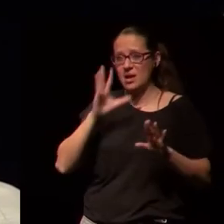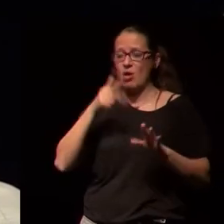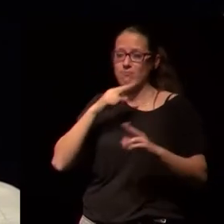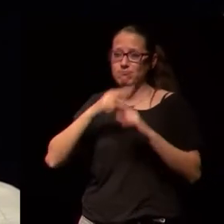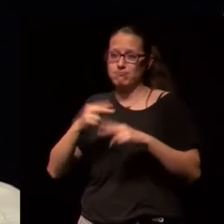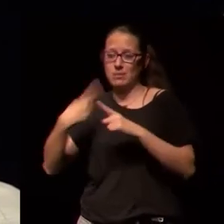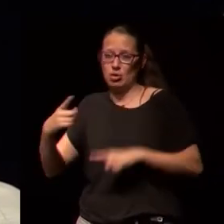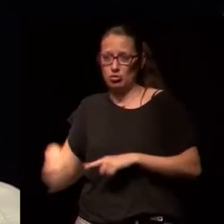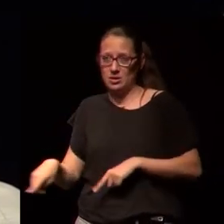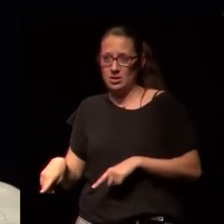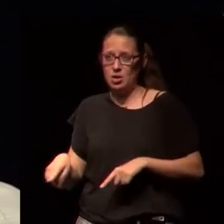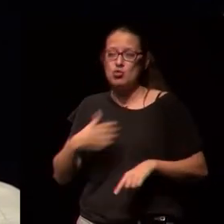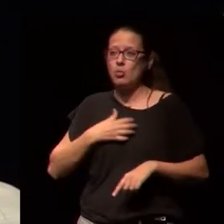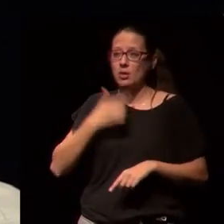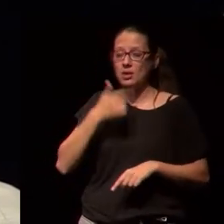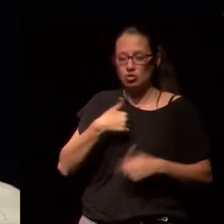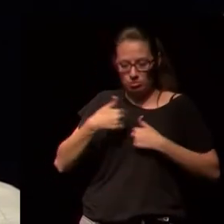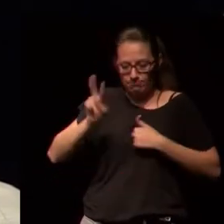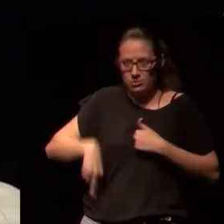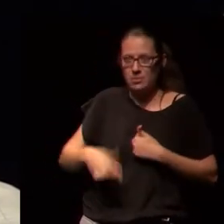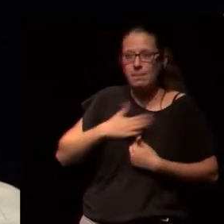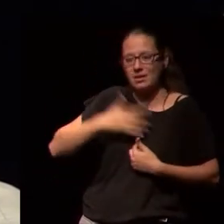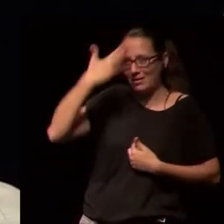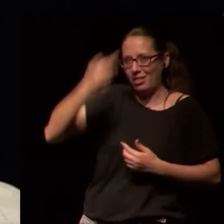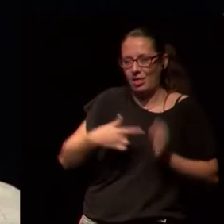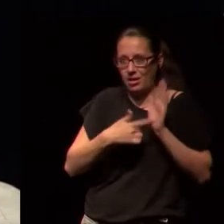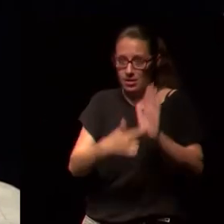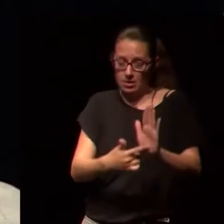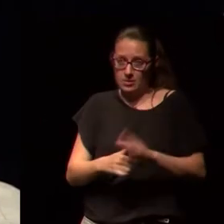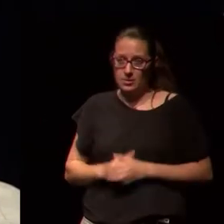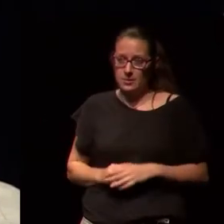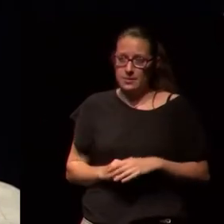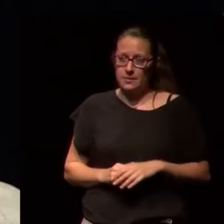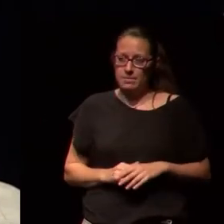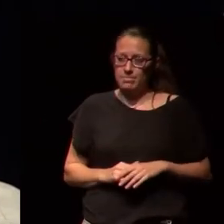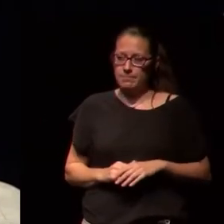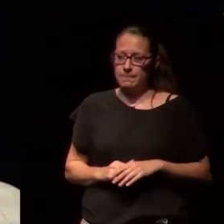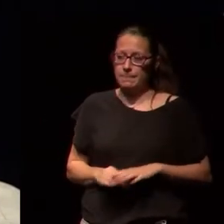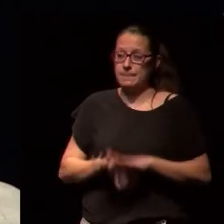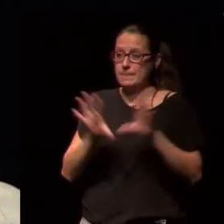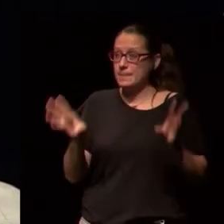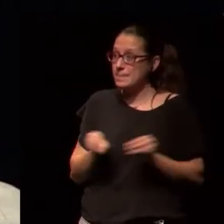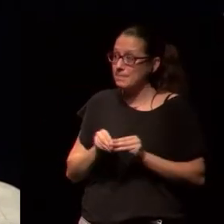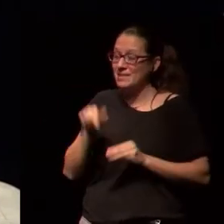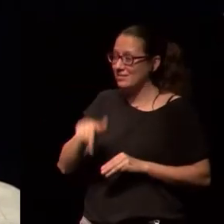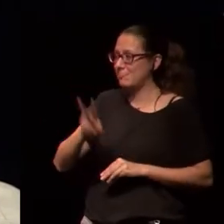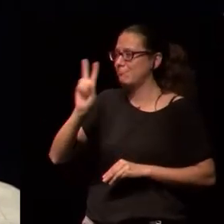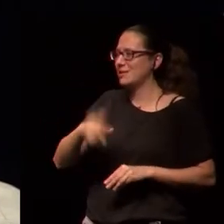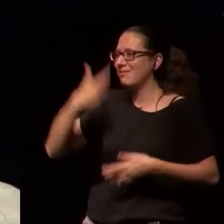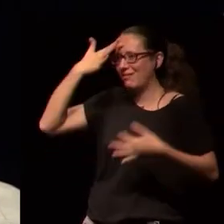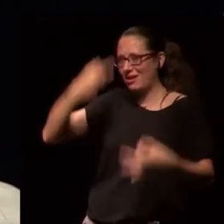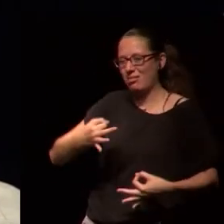decir soy yo y esta es mi creencia. Así que esta es la creencia